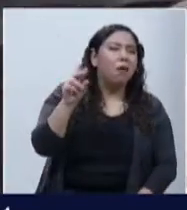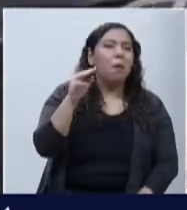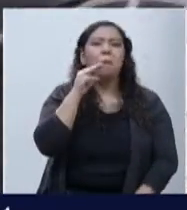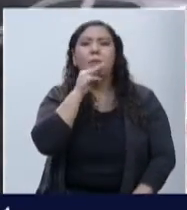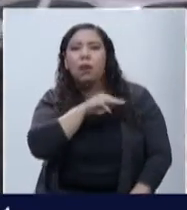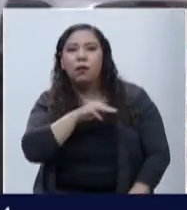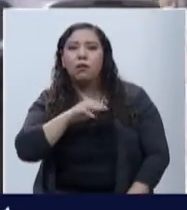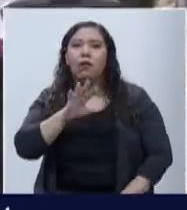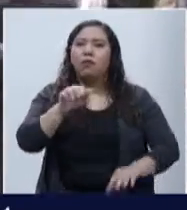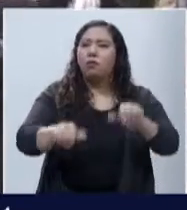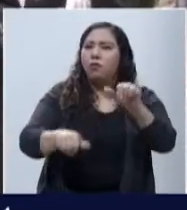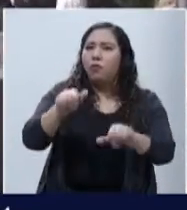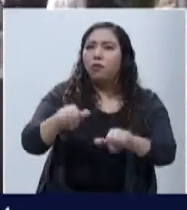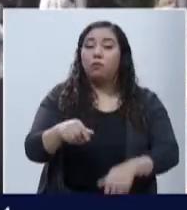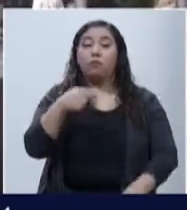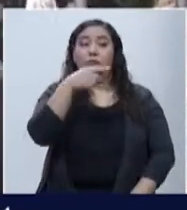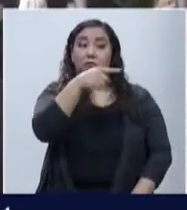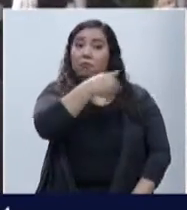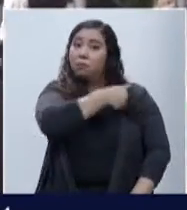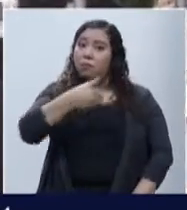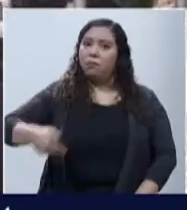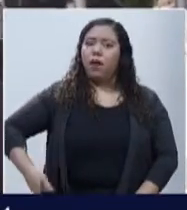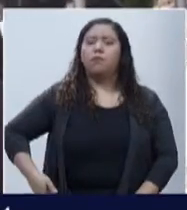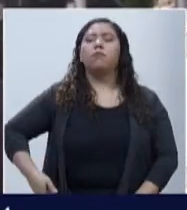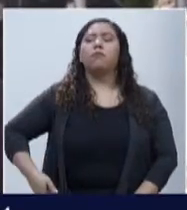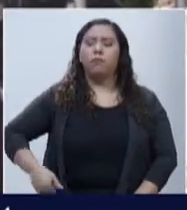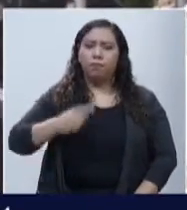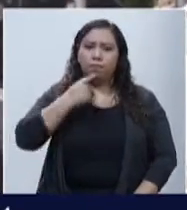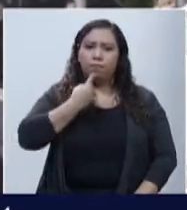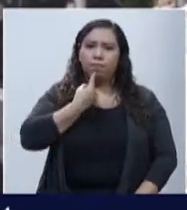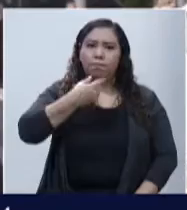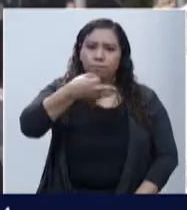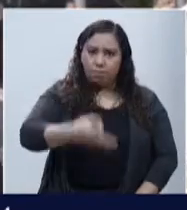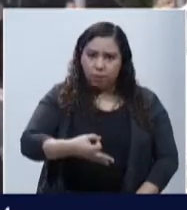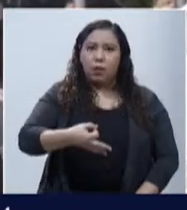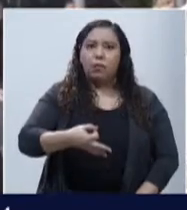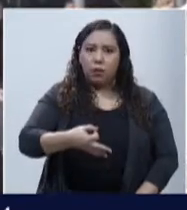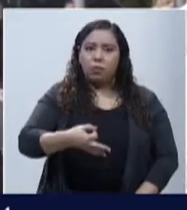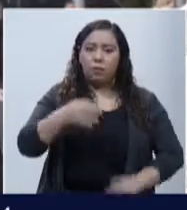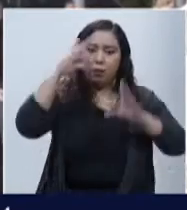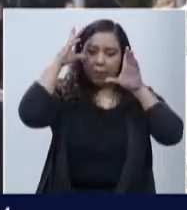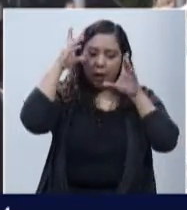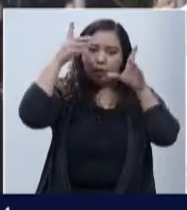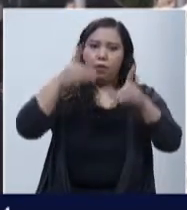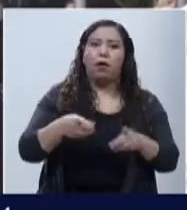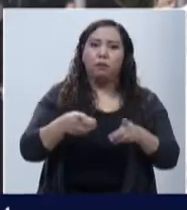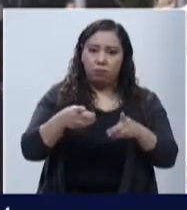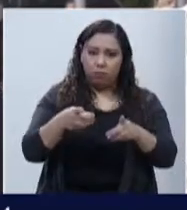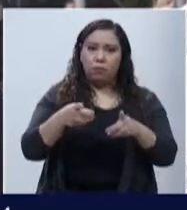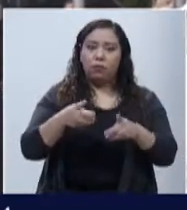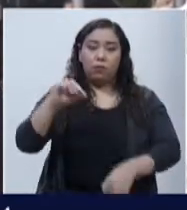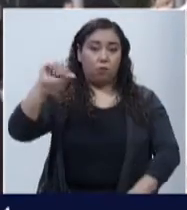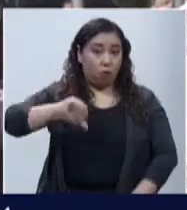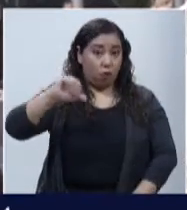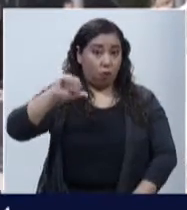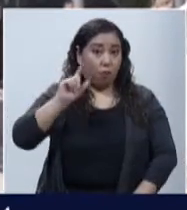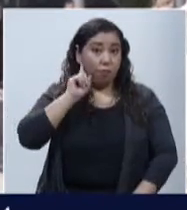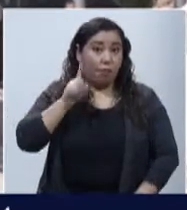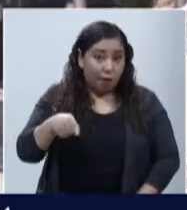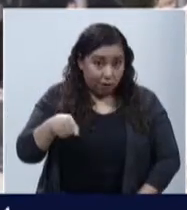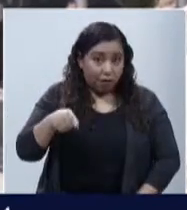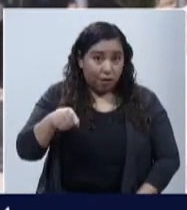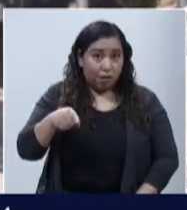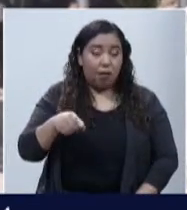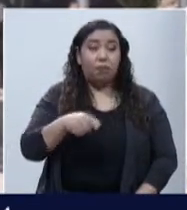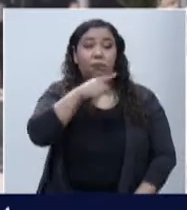presidente firme no firme en su decisión tomó la decisión y hoy por de hecho mañana va a